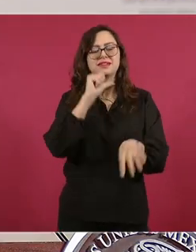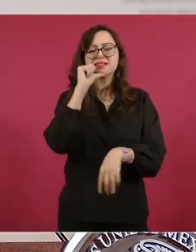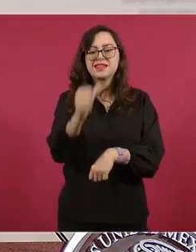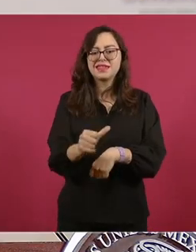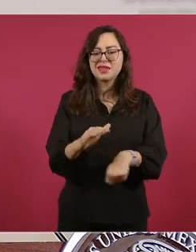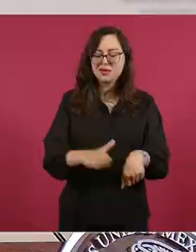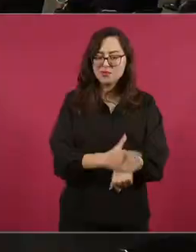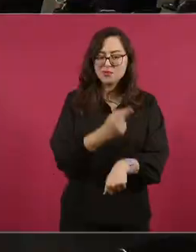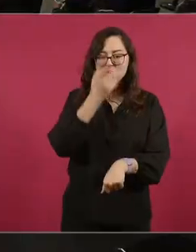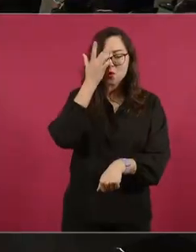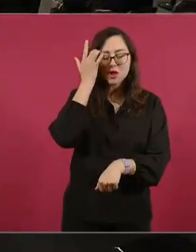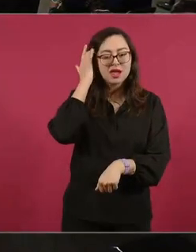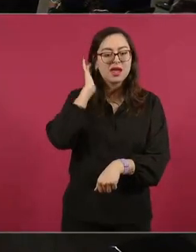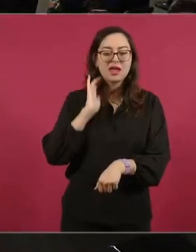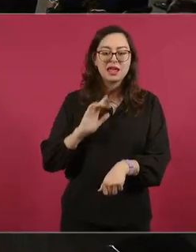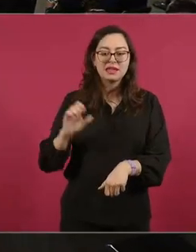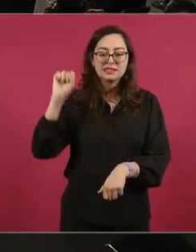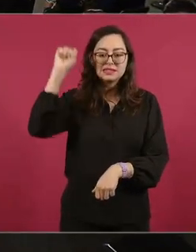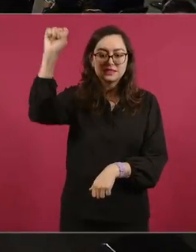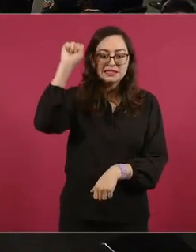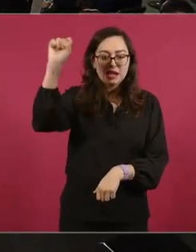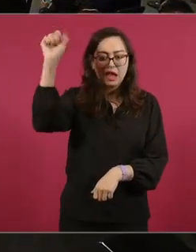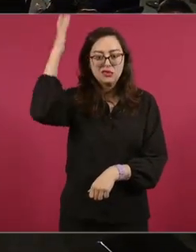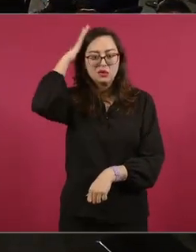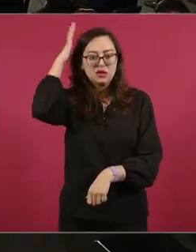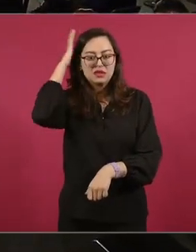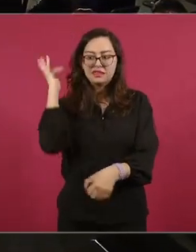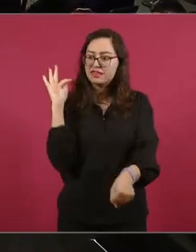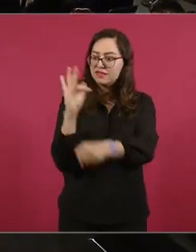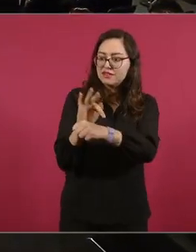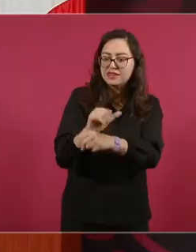Los dirigentes sindicales.